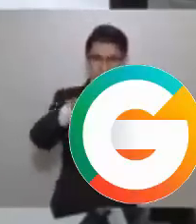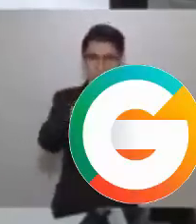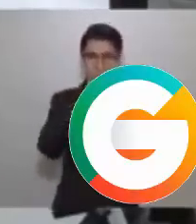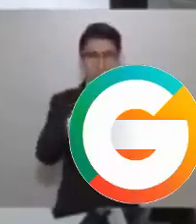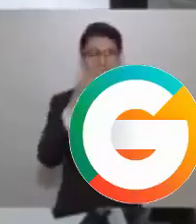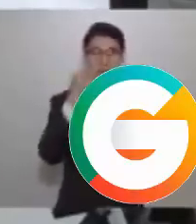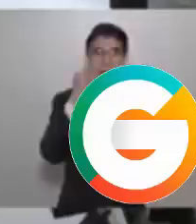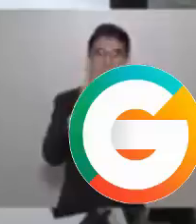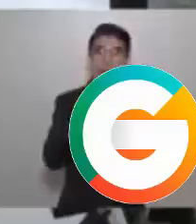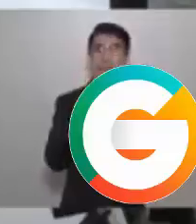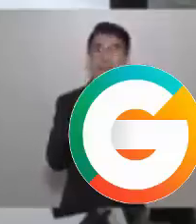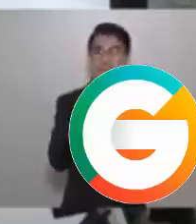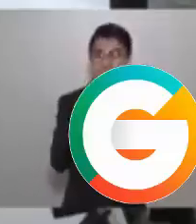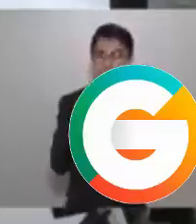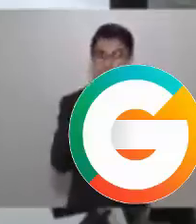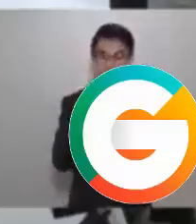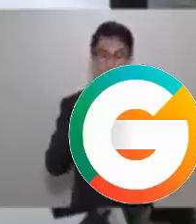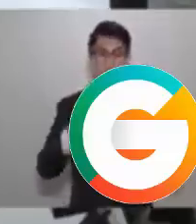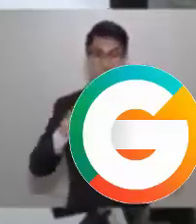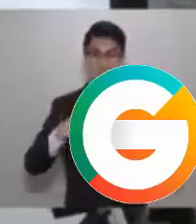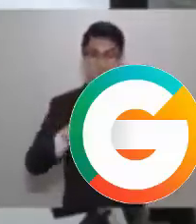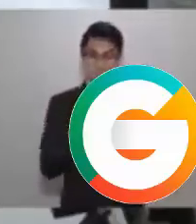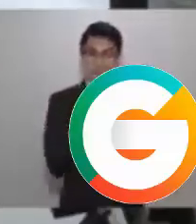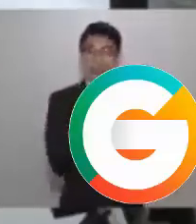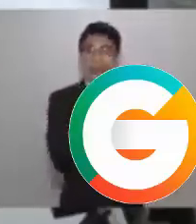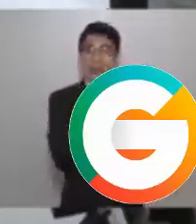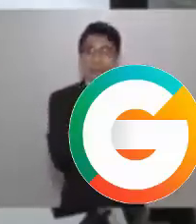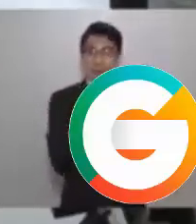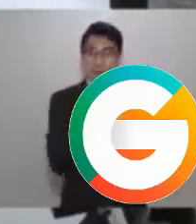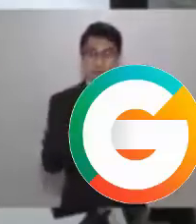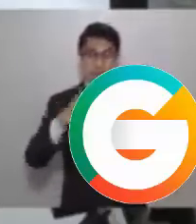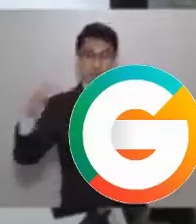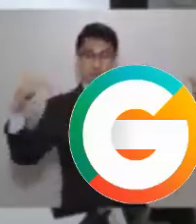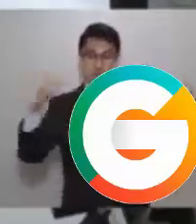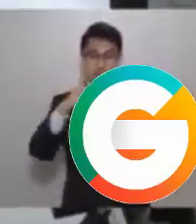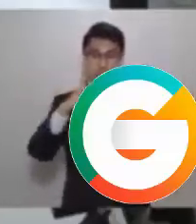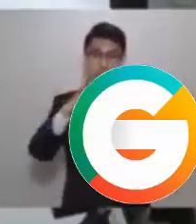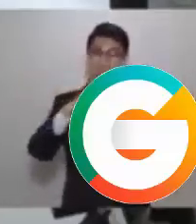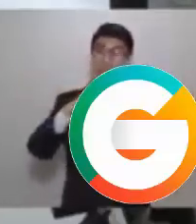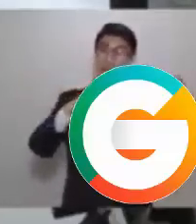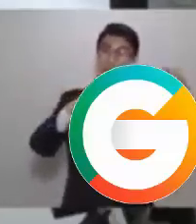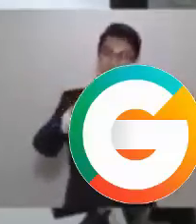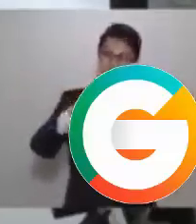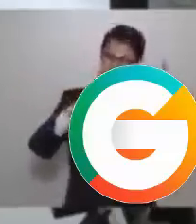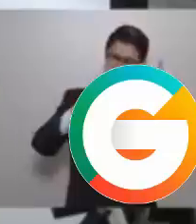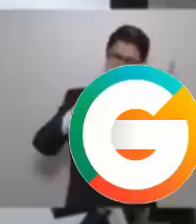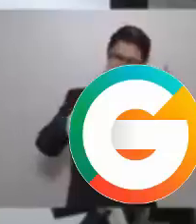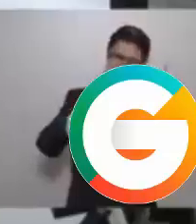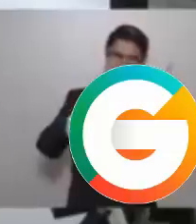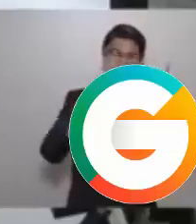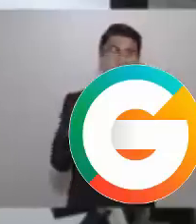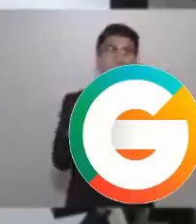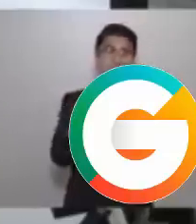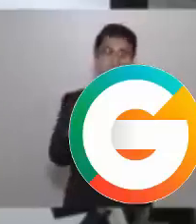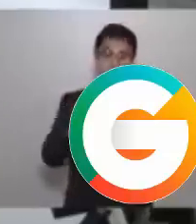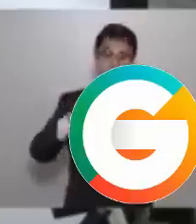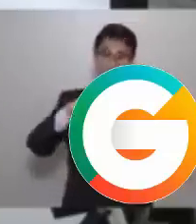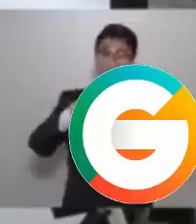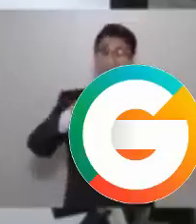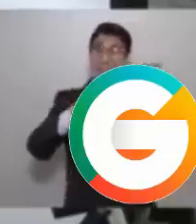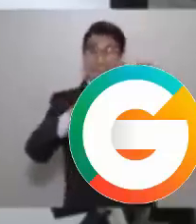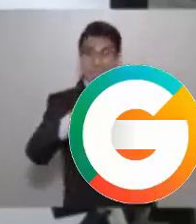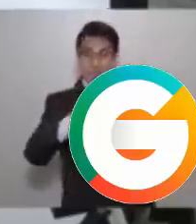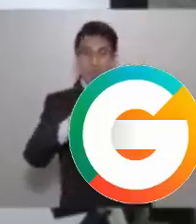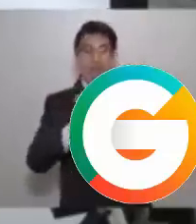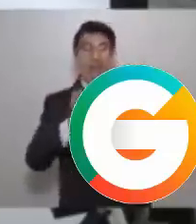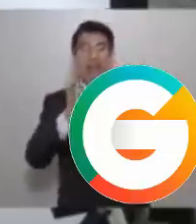portaban armas de fuego, y esto se establece con las pruebas de criminalística de campo, en